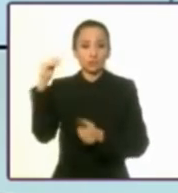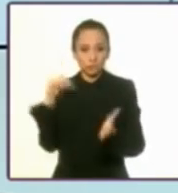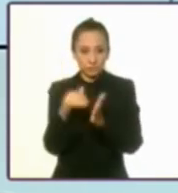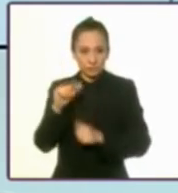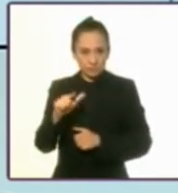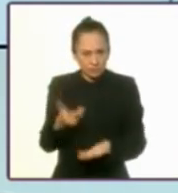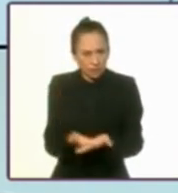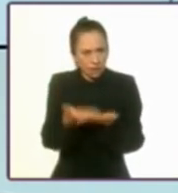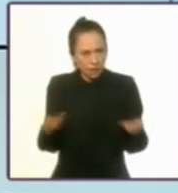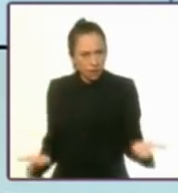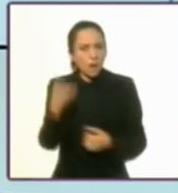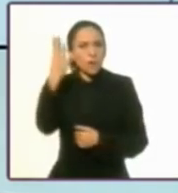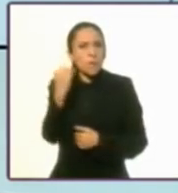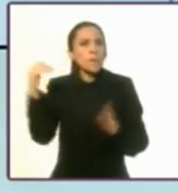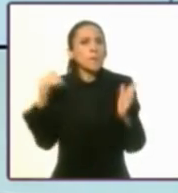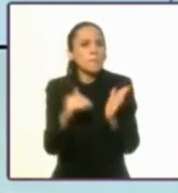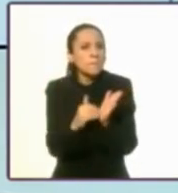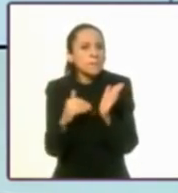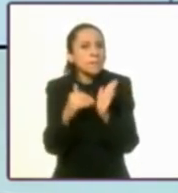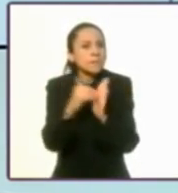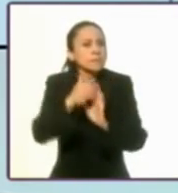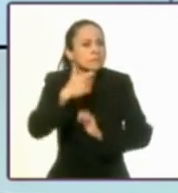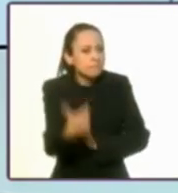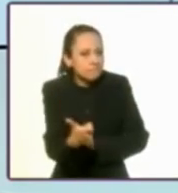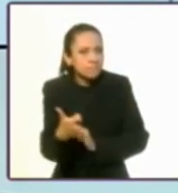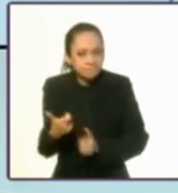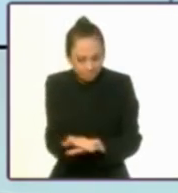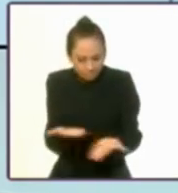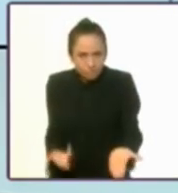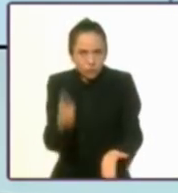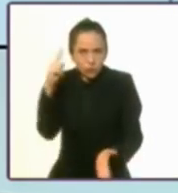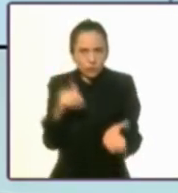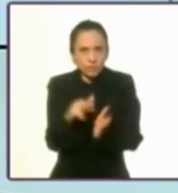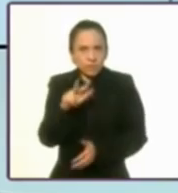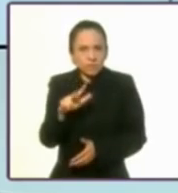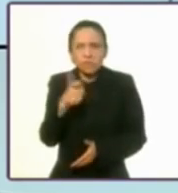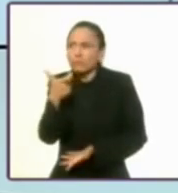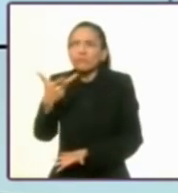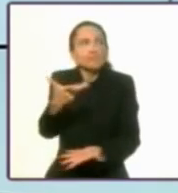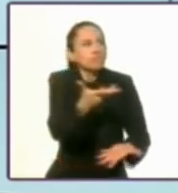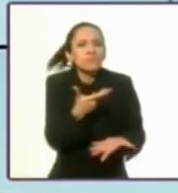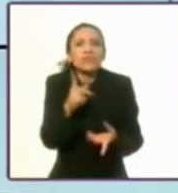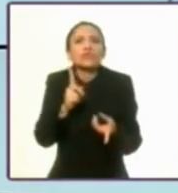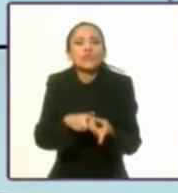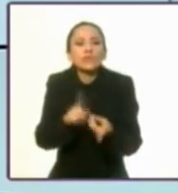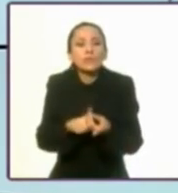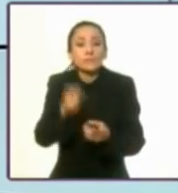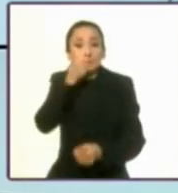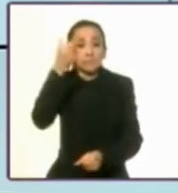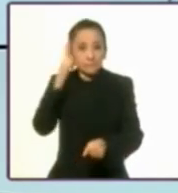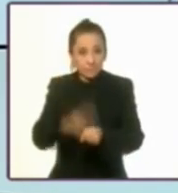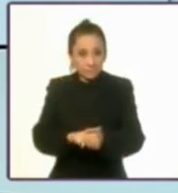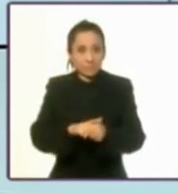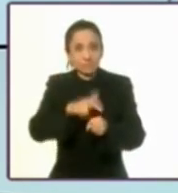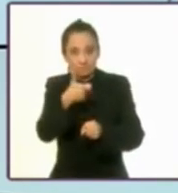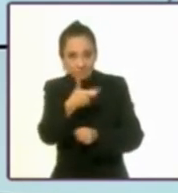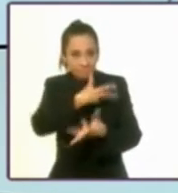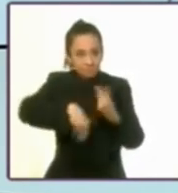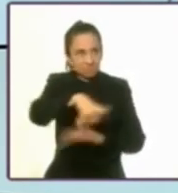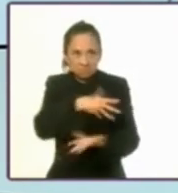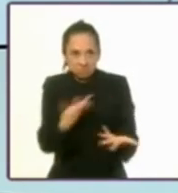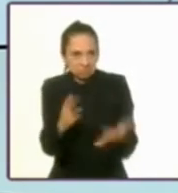tiene 9 mil millones de pesos pero dónde está el dinero la secretaría de finanzas hoy no ha sabido explicar alomejor